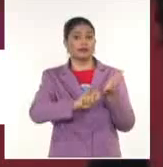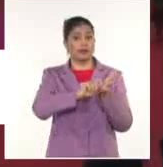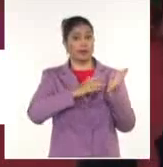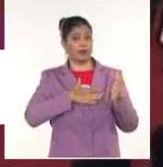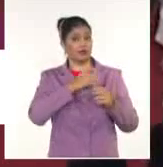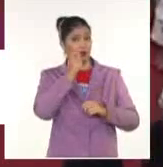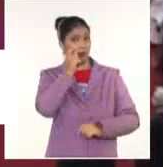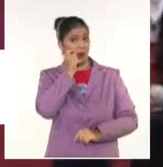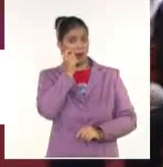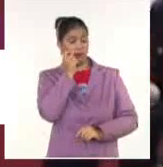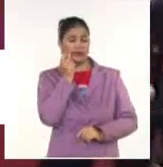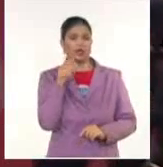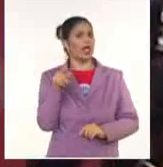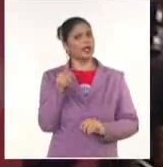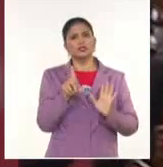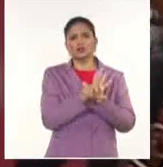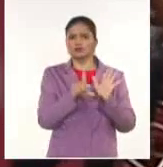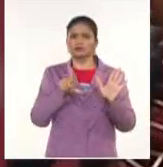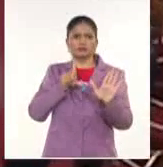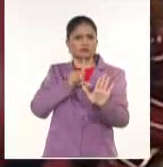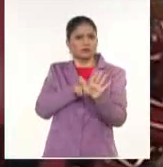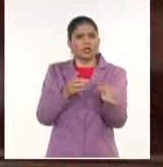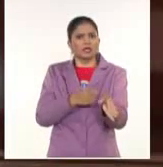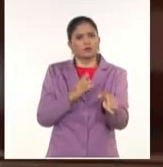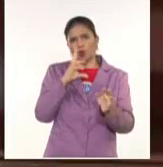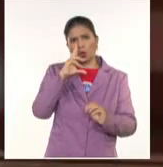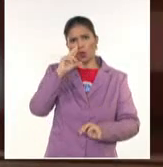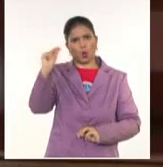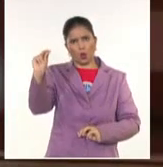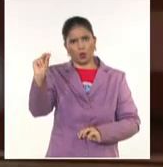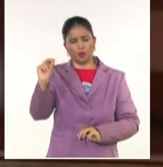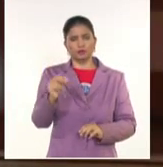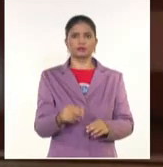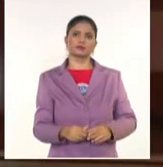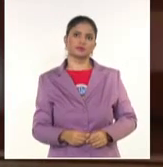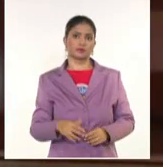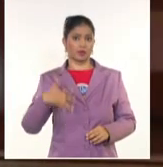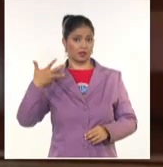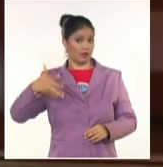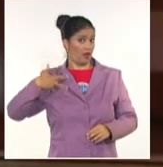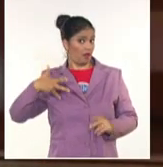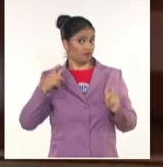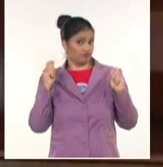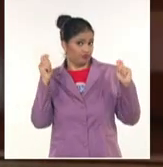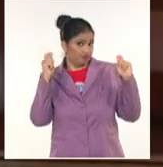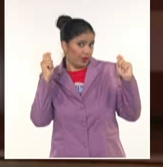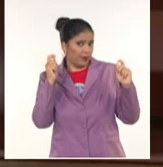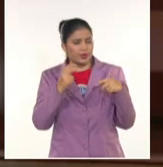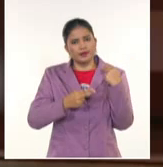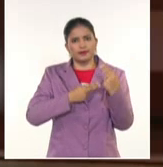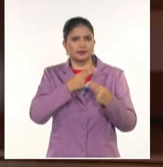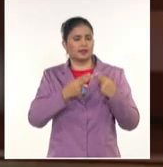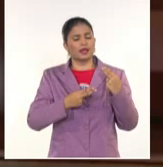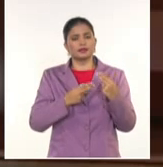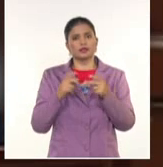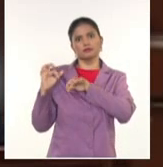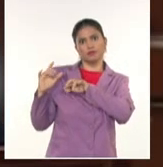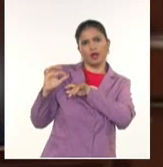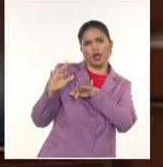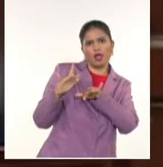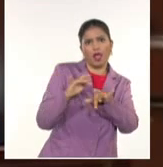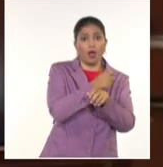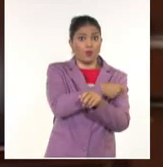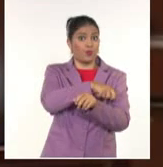constituye delito porque la imputación por rebelión según el código penal se comete mediante el alzamiento colectivo en